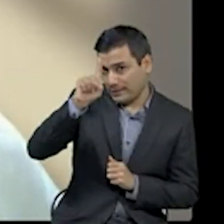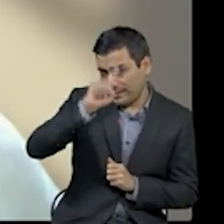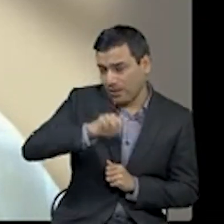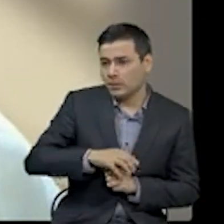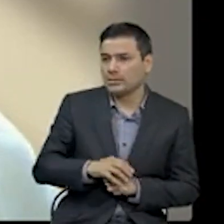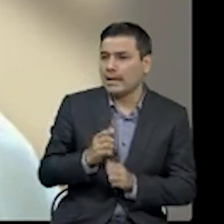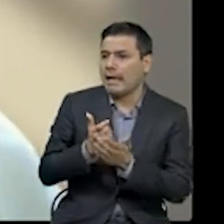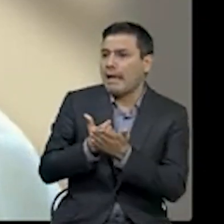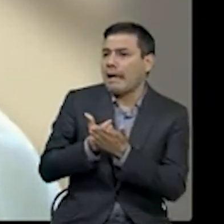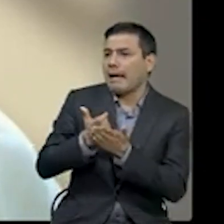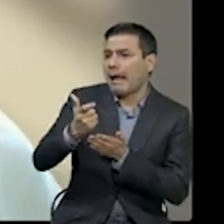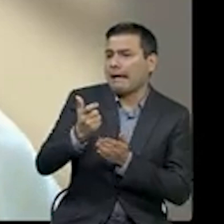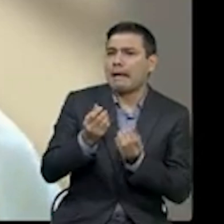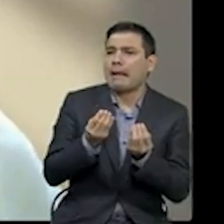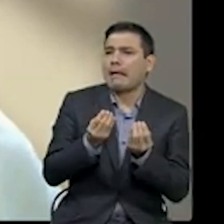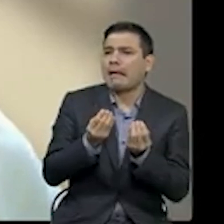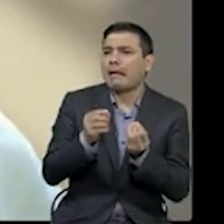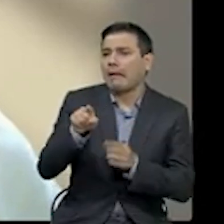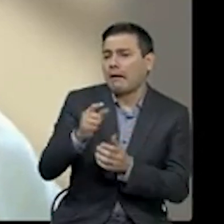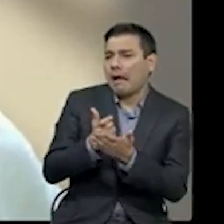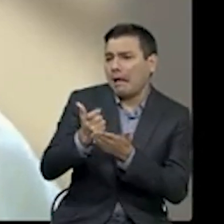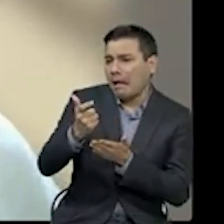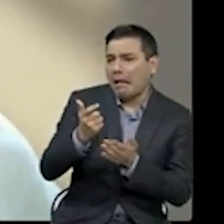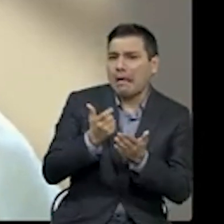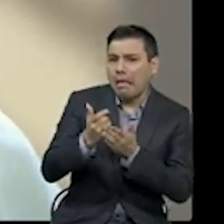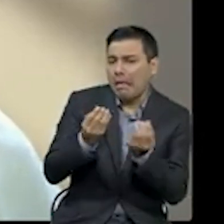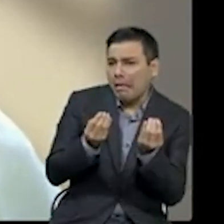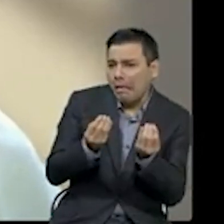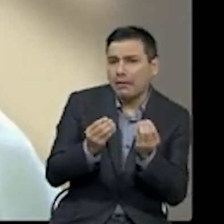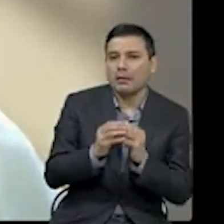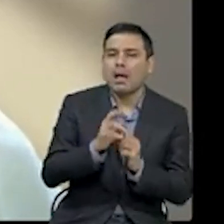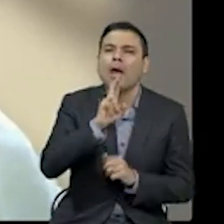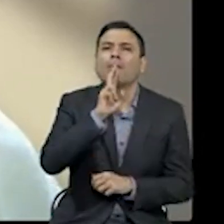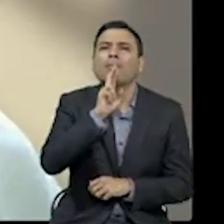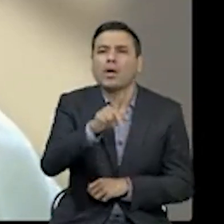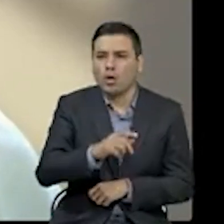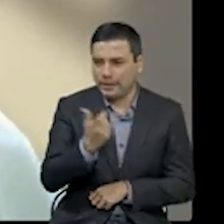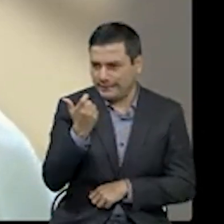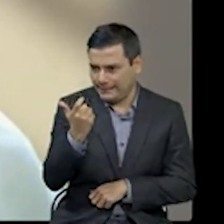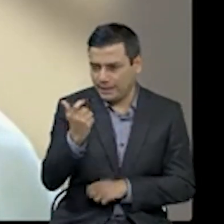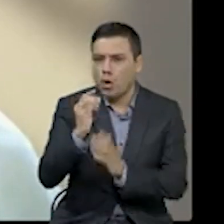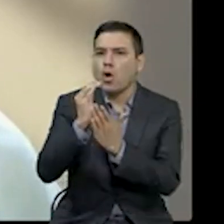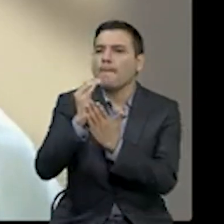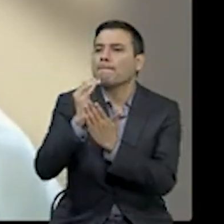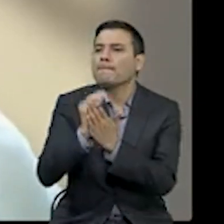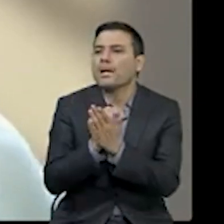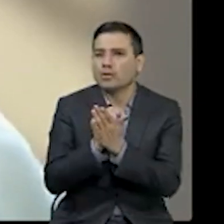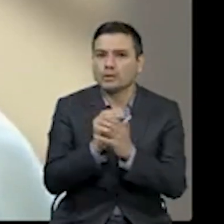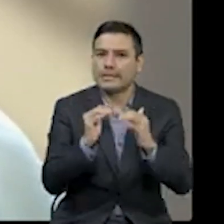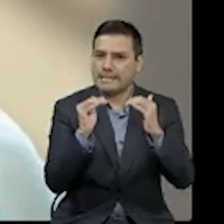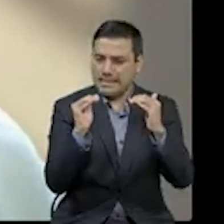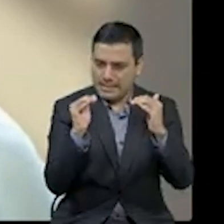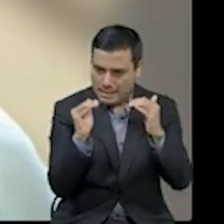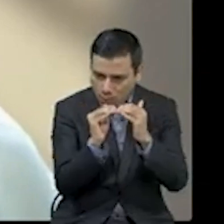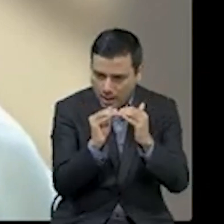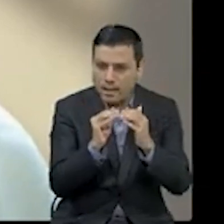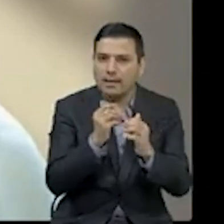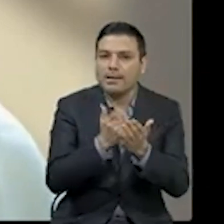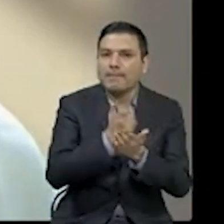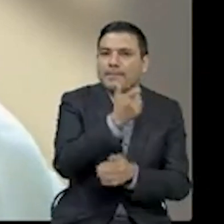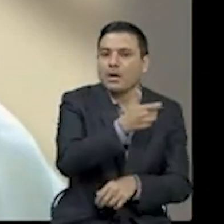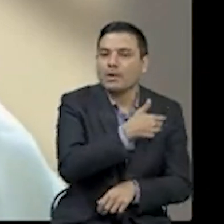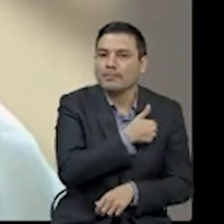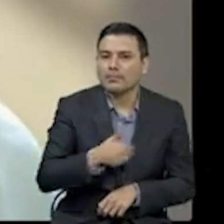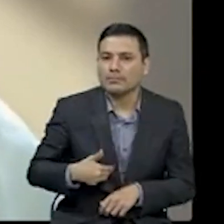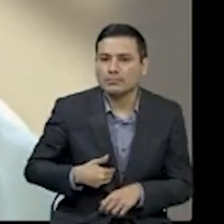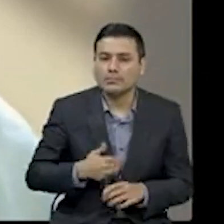y emparejáramos los salarios de los consejeros al salario del presidente, se